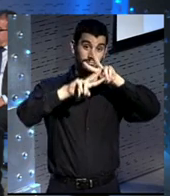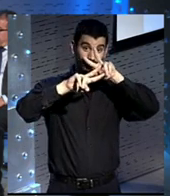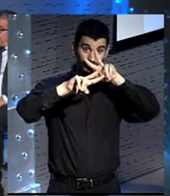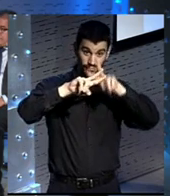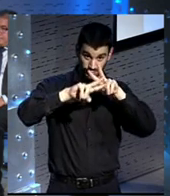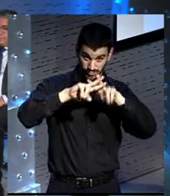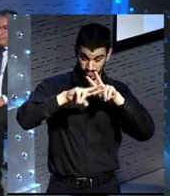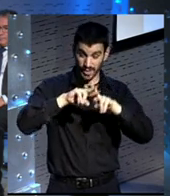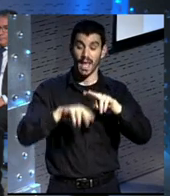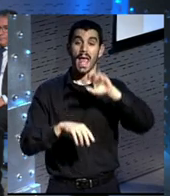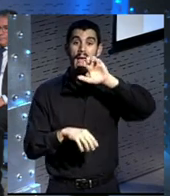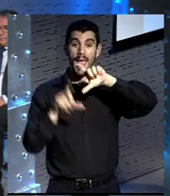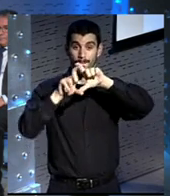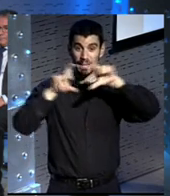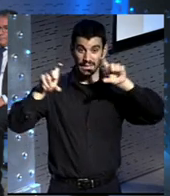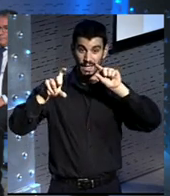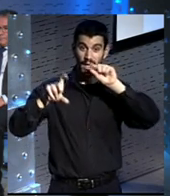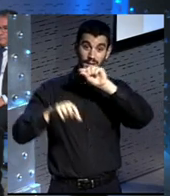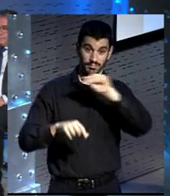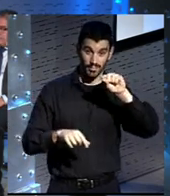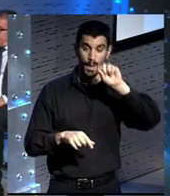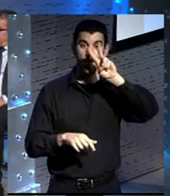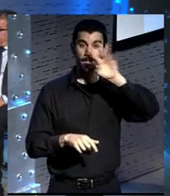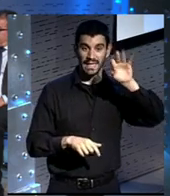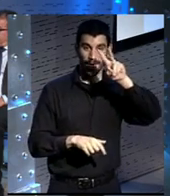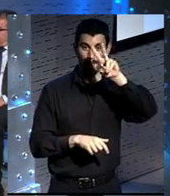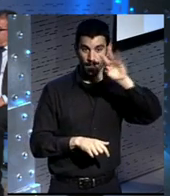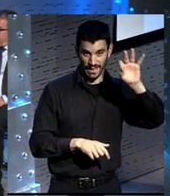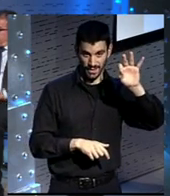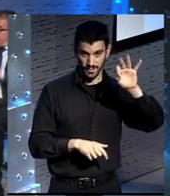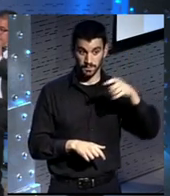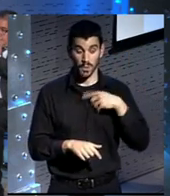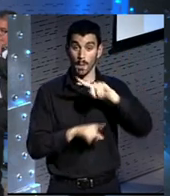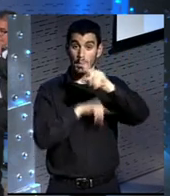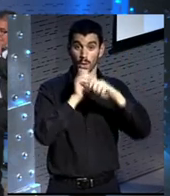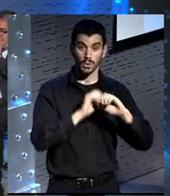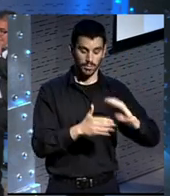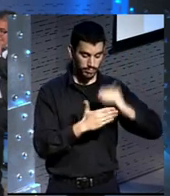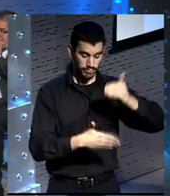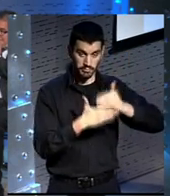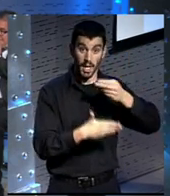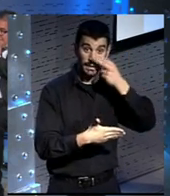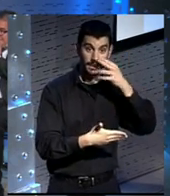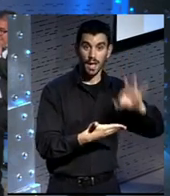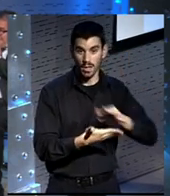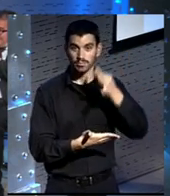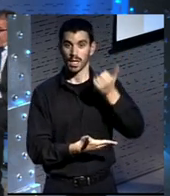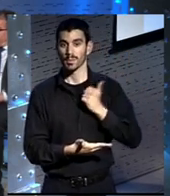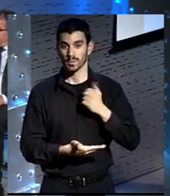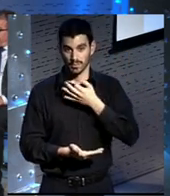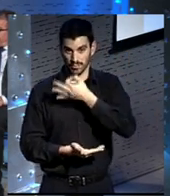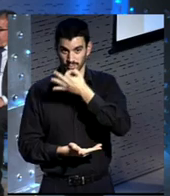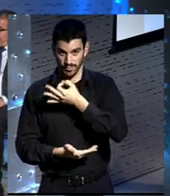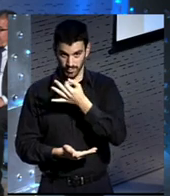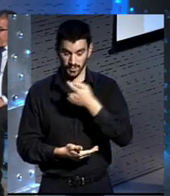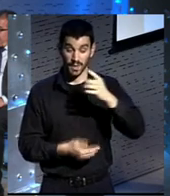#Empresa2020. Iremos introduciendo las preguntas que nos parezcan más interesantes para nuestros invitados y, por supuesto, hacia el final de nuestro tiempo daremos paso a